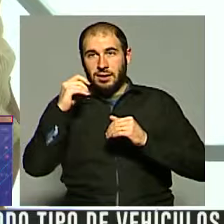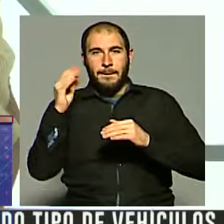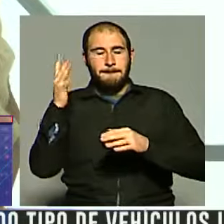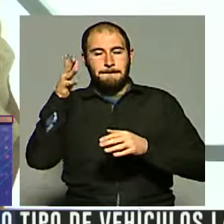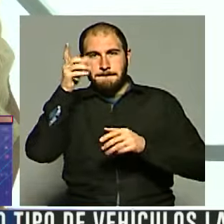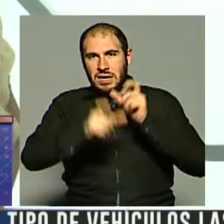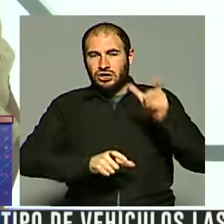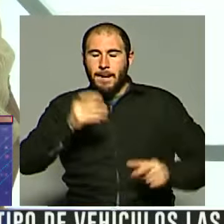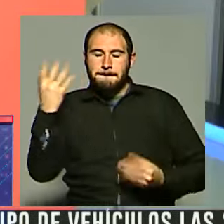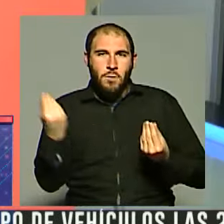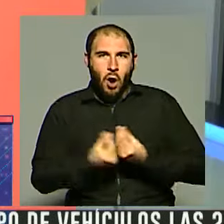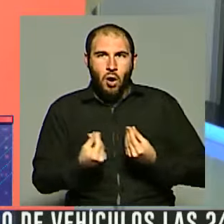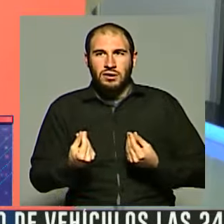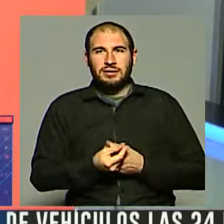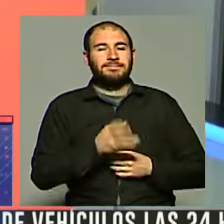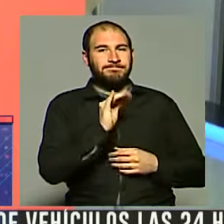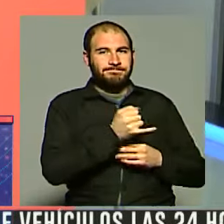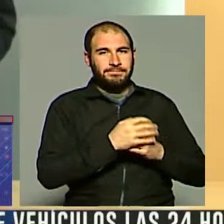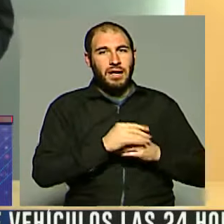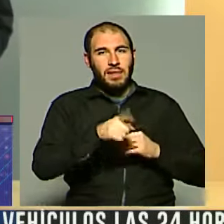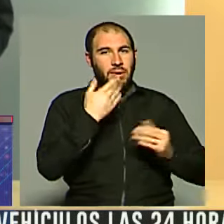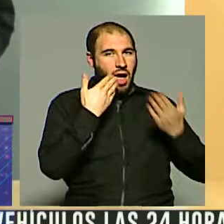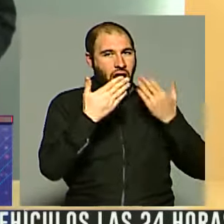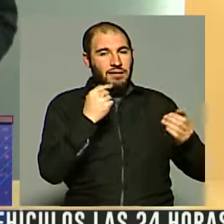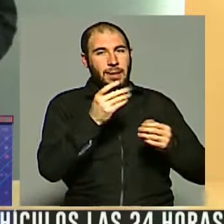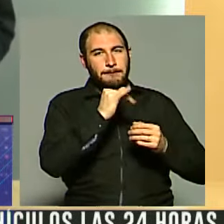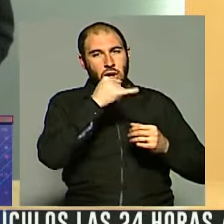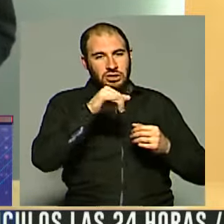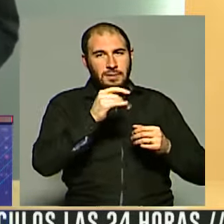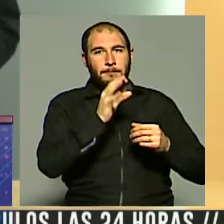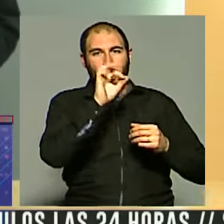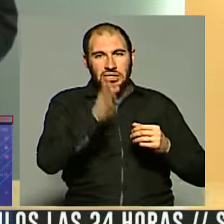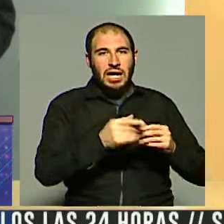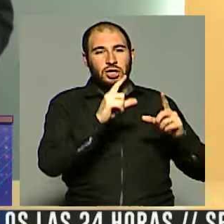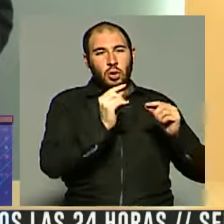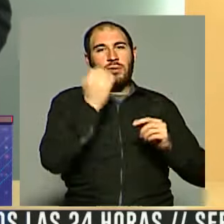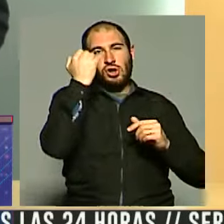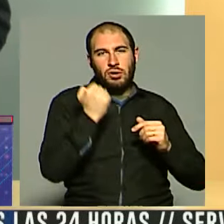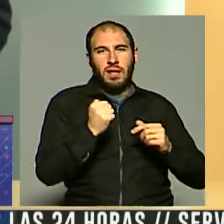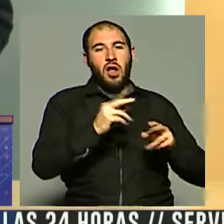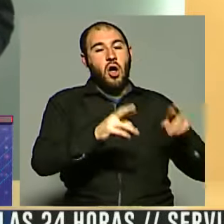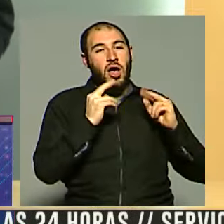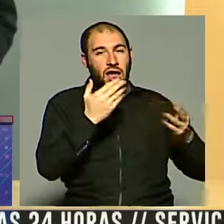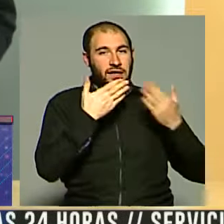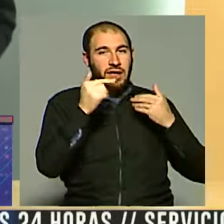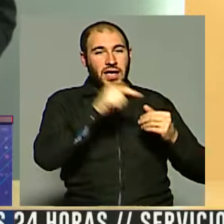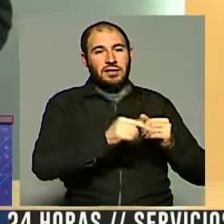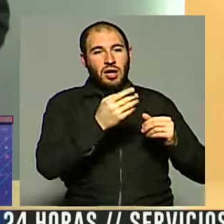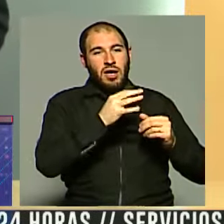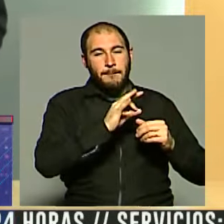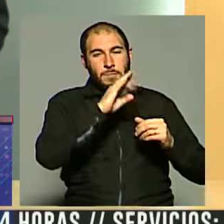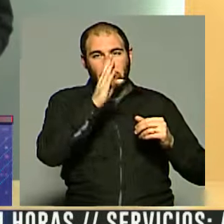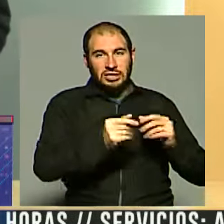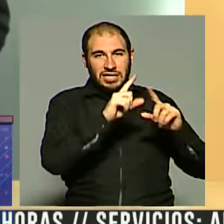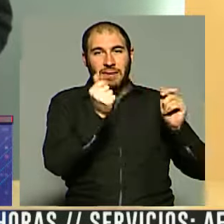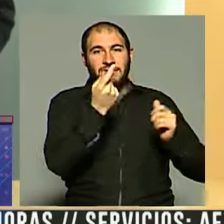muchísima mucho. Cantidad de personas. Claro. Tal cual. Bueno, seguiremos hablando de los índices, de los números, de la economía y ojalá podamos hablar de que estos índices, particularmente el